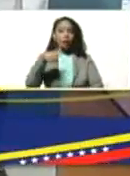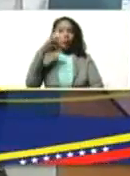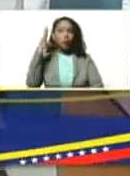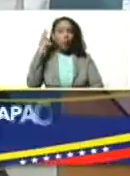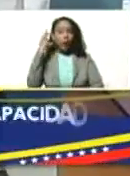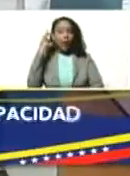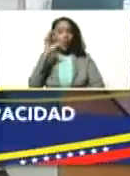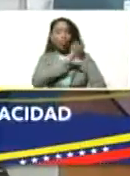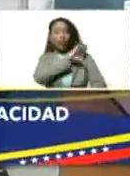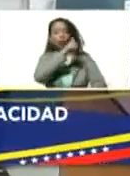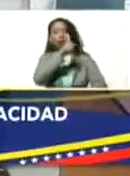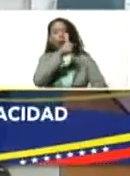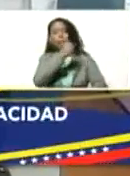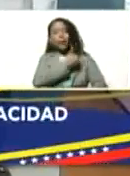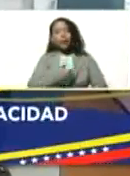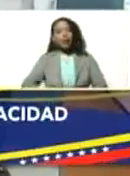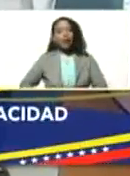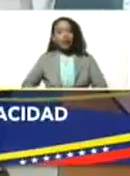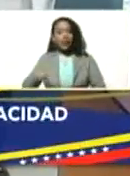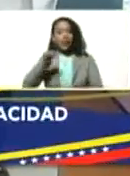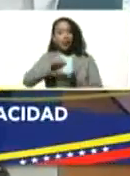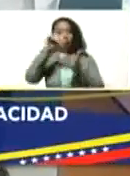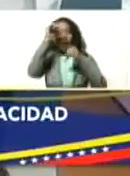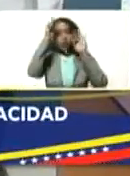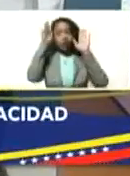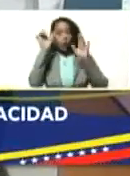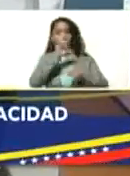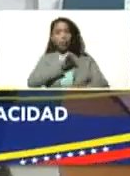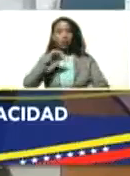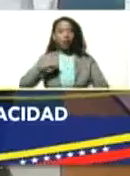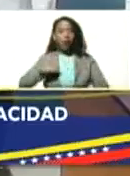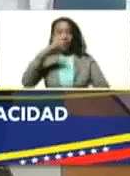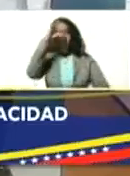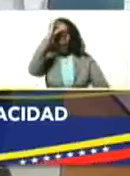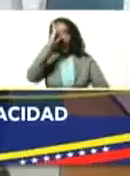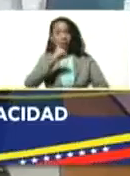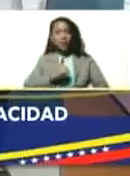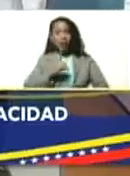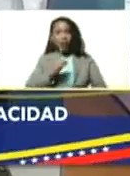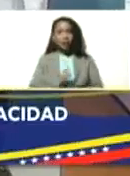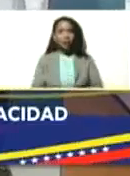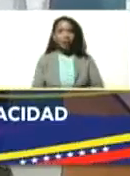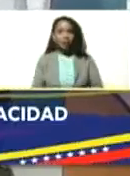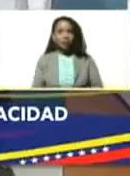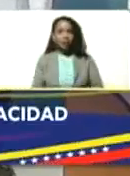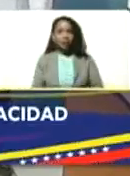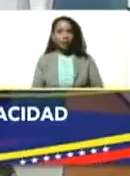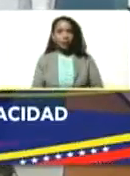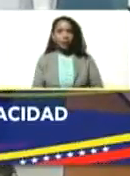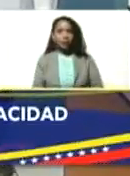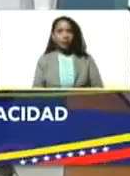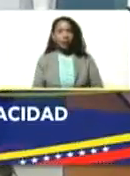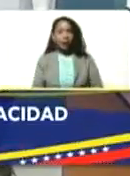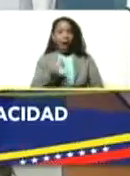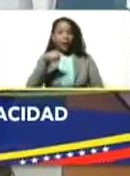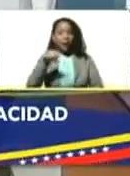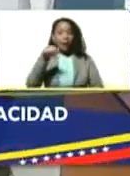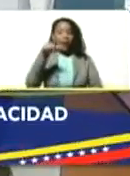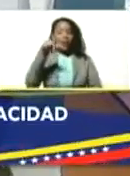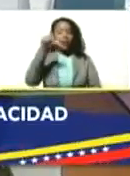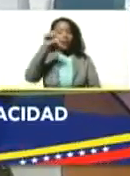ella es directora, presidente del Centro de Atención para Personas con Discapacidad. Este centro de atención